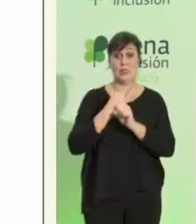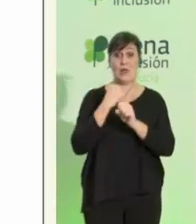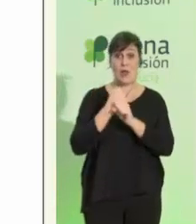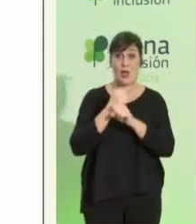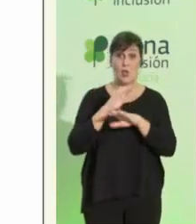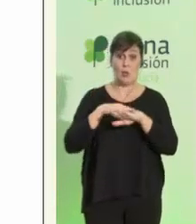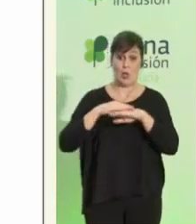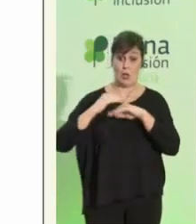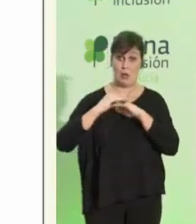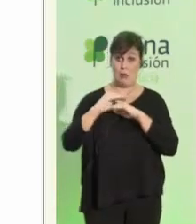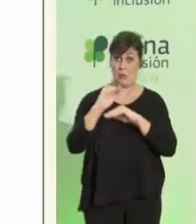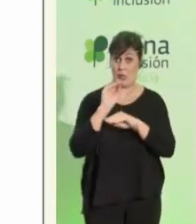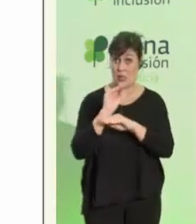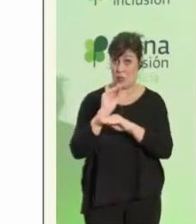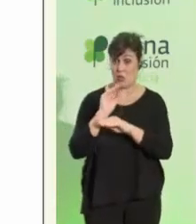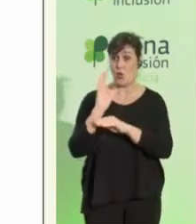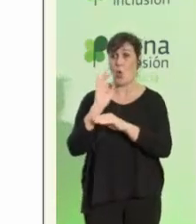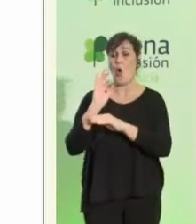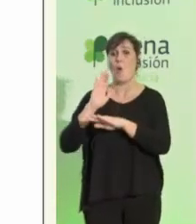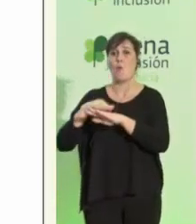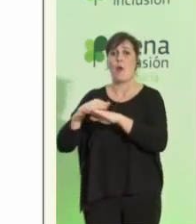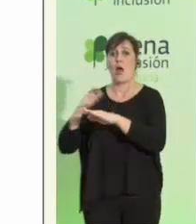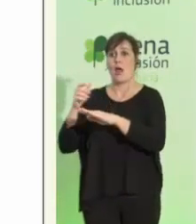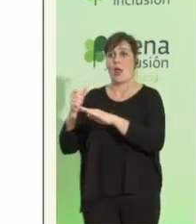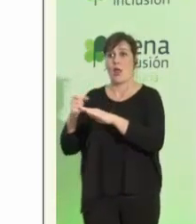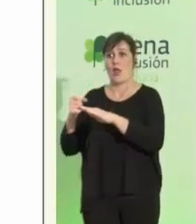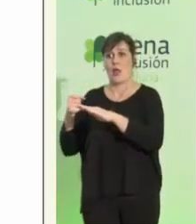quieren introducirse en el mercado laboral.